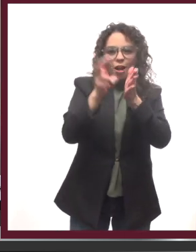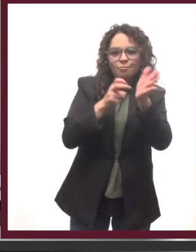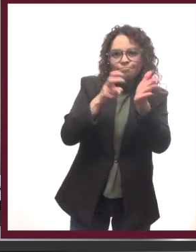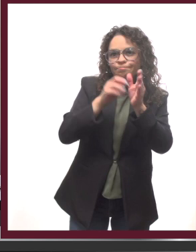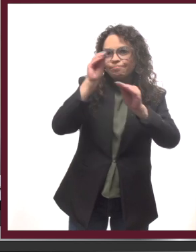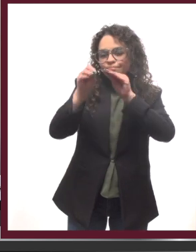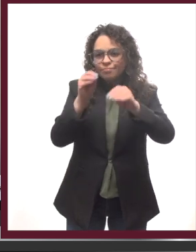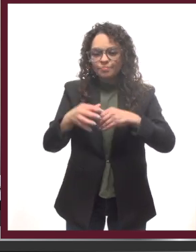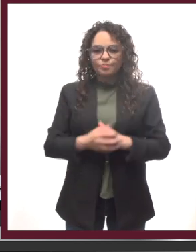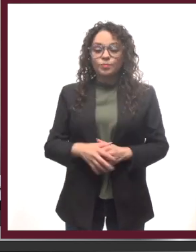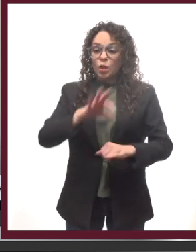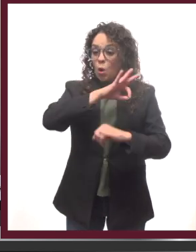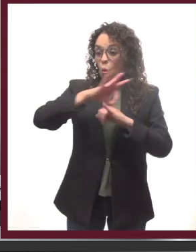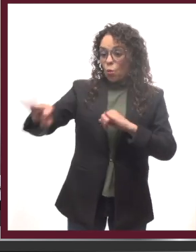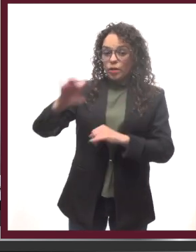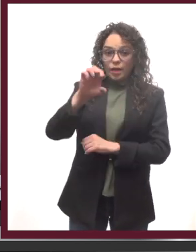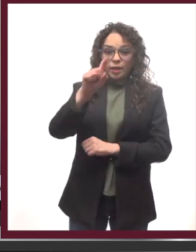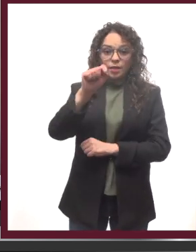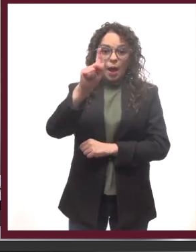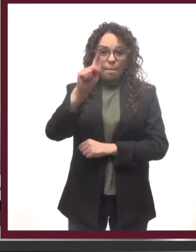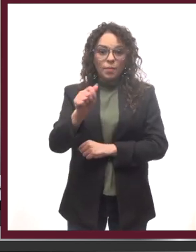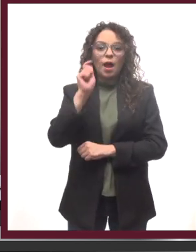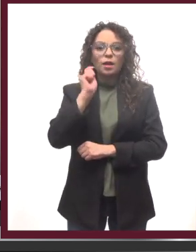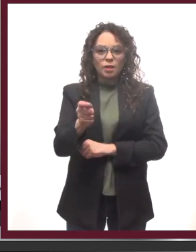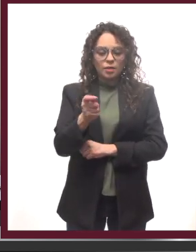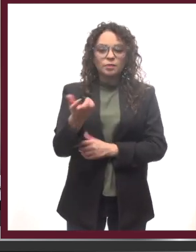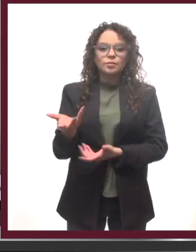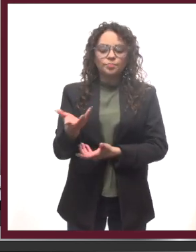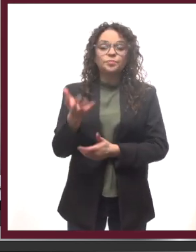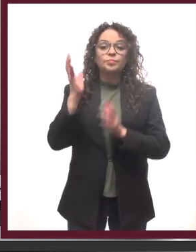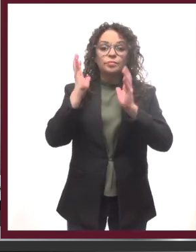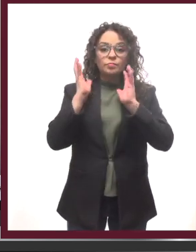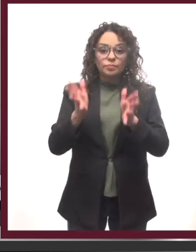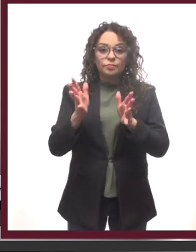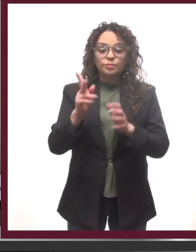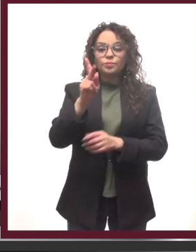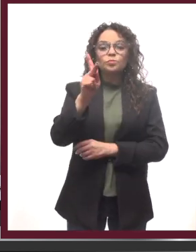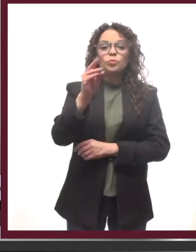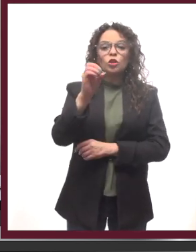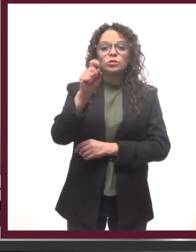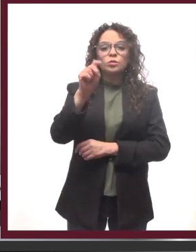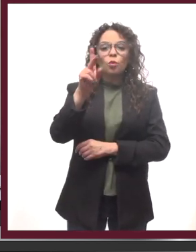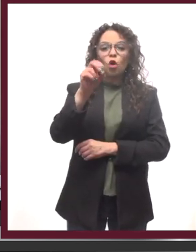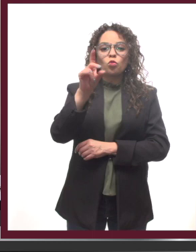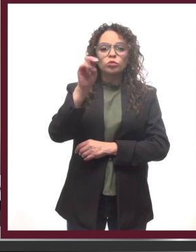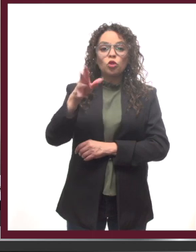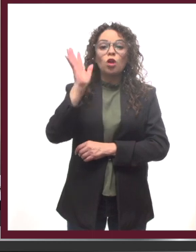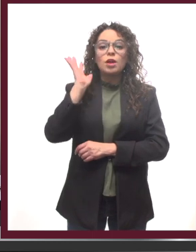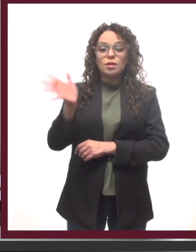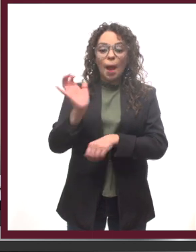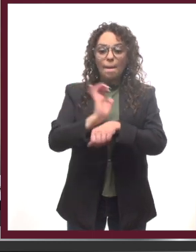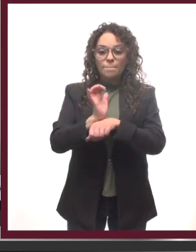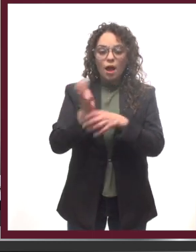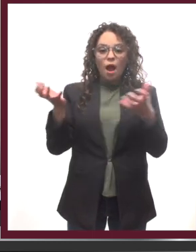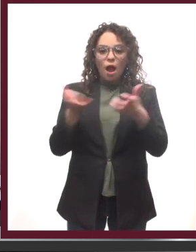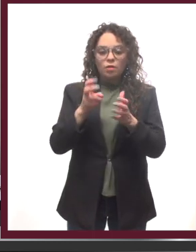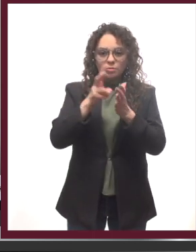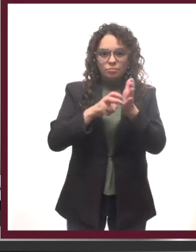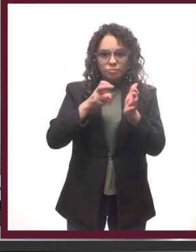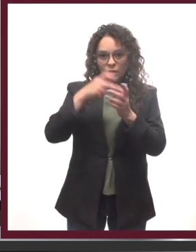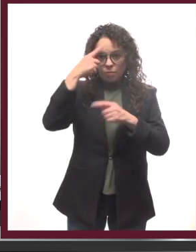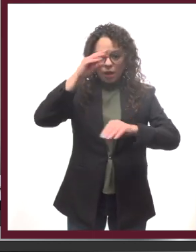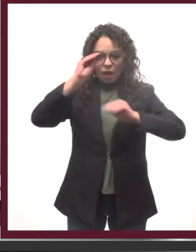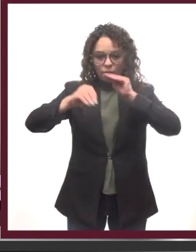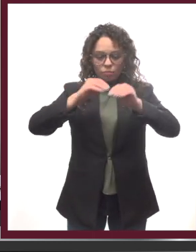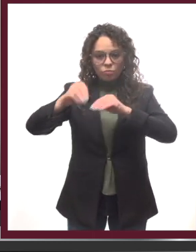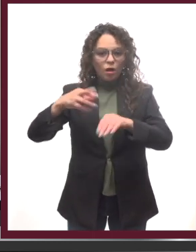quiera. Y la última etapa es en la postproducción, donde ya está generalmente la película editada para el momento